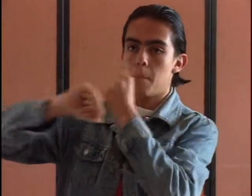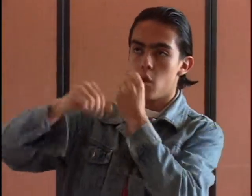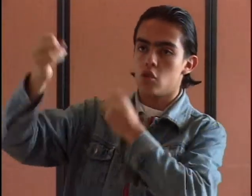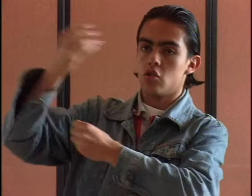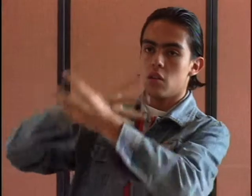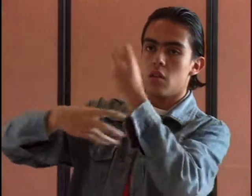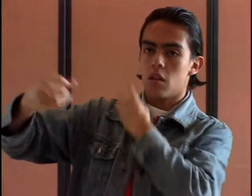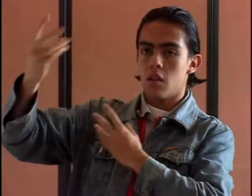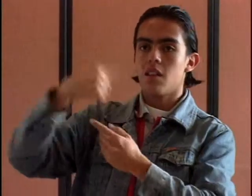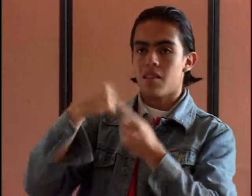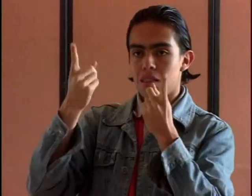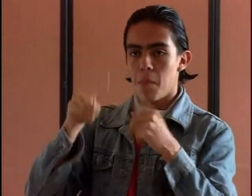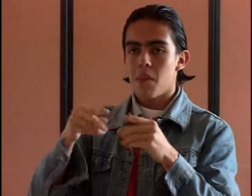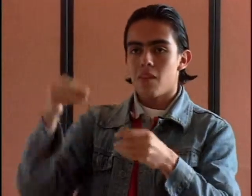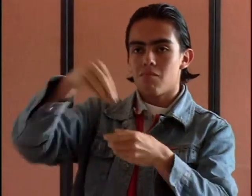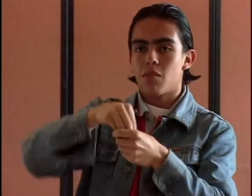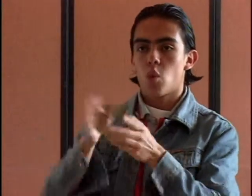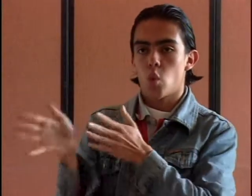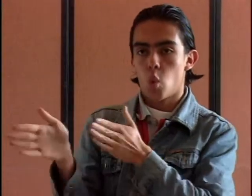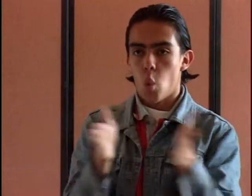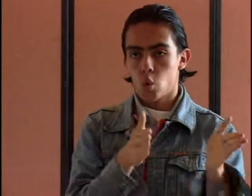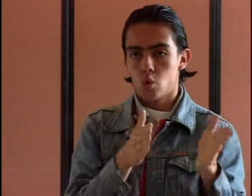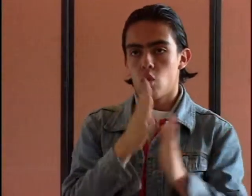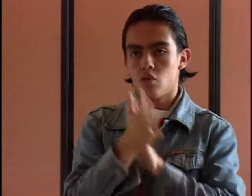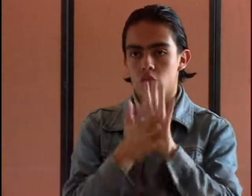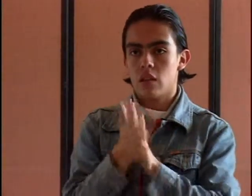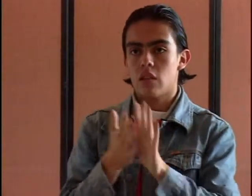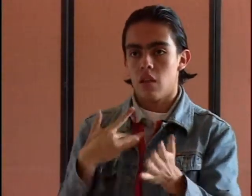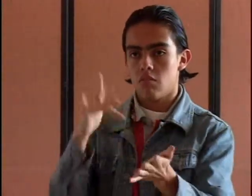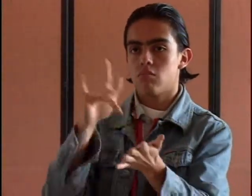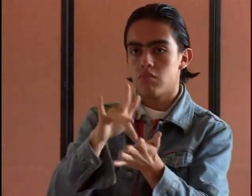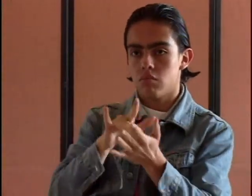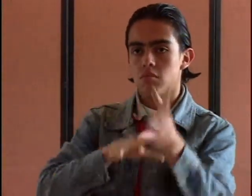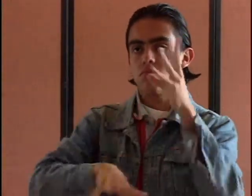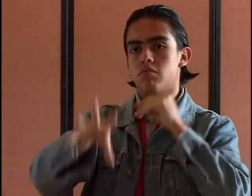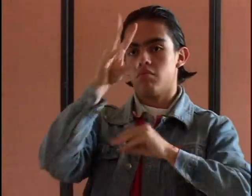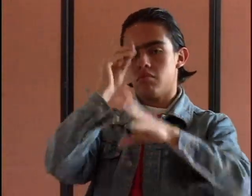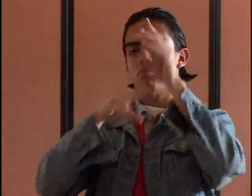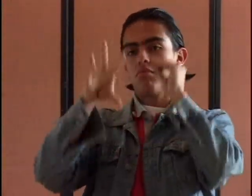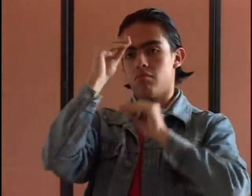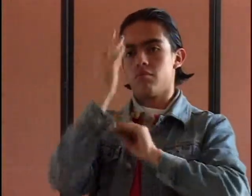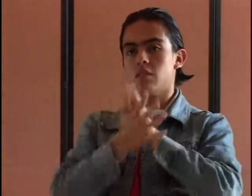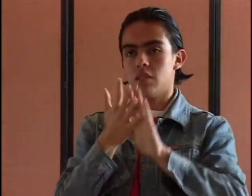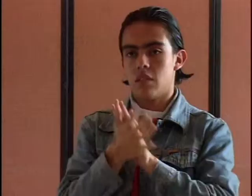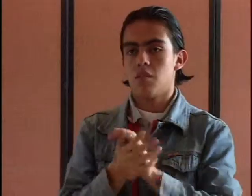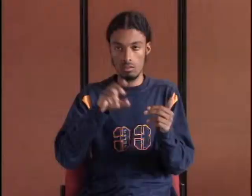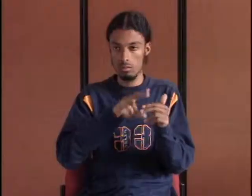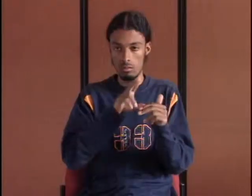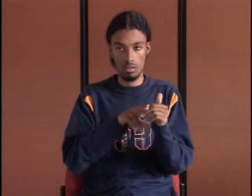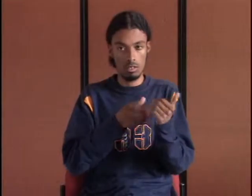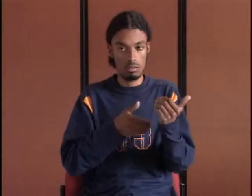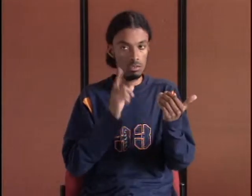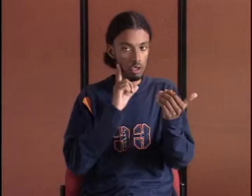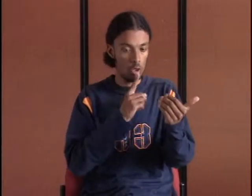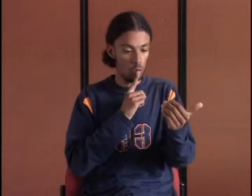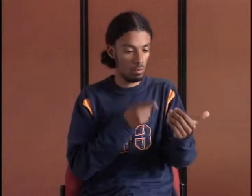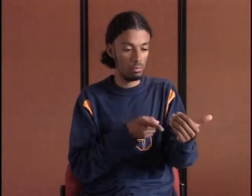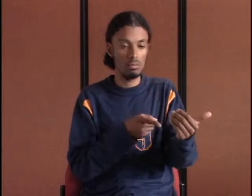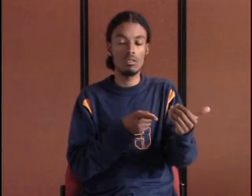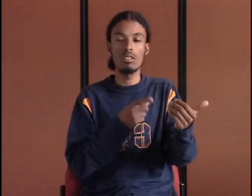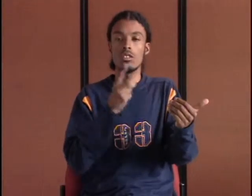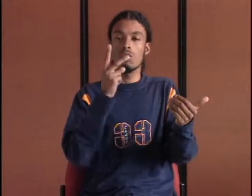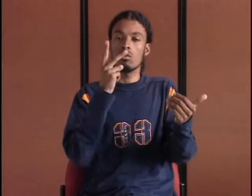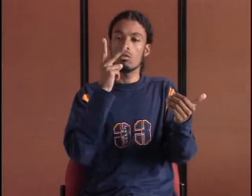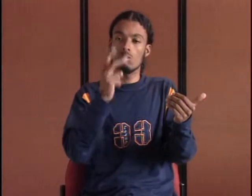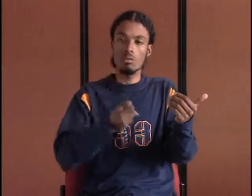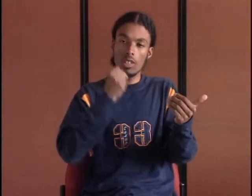colegio, pues allí aprendí lengua de señas y fui desarrollando todas mis habilidades en lengua de señas. Mis padres no sabían